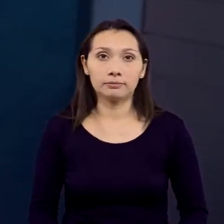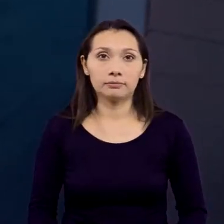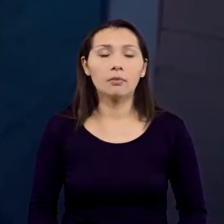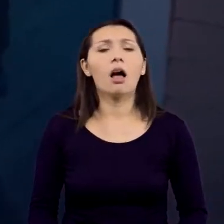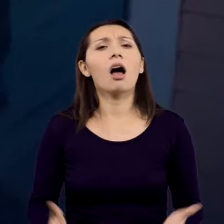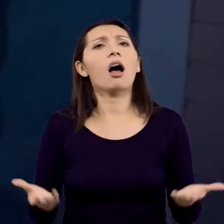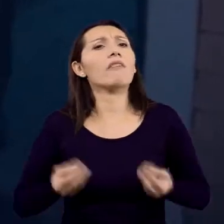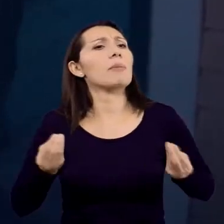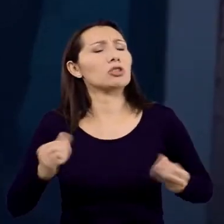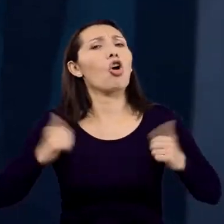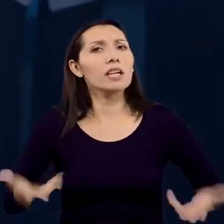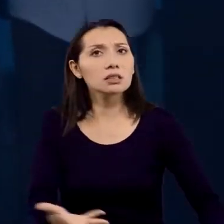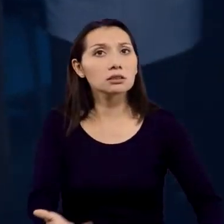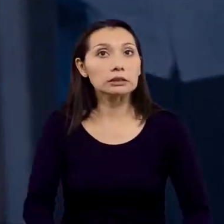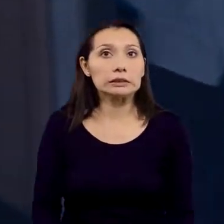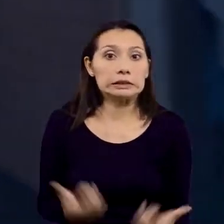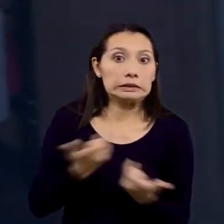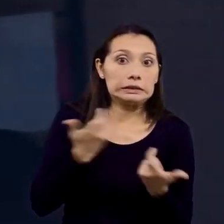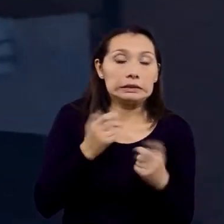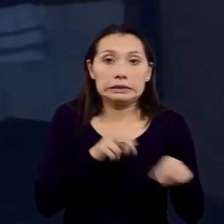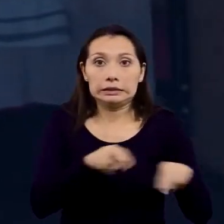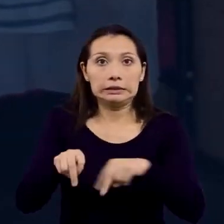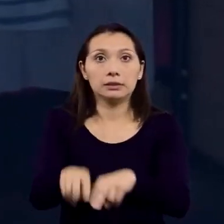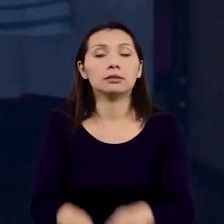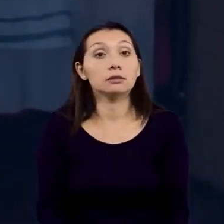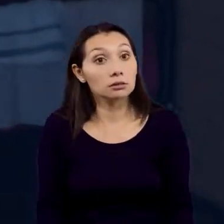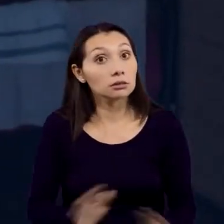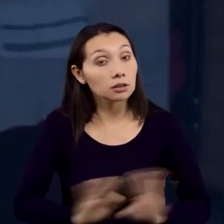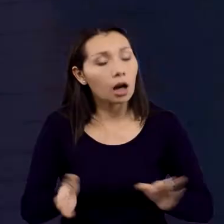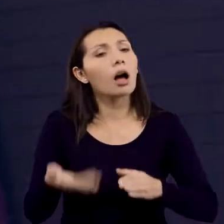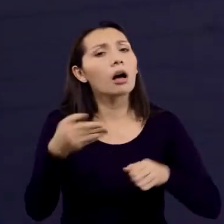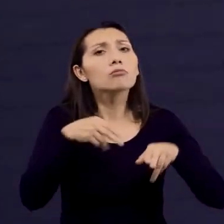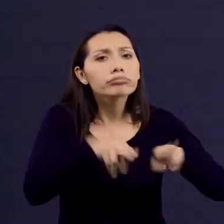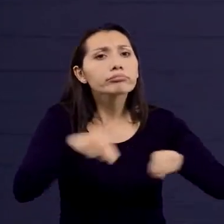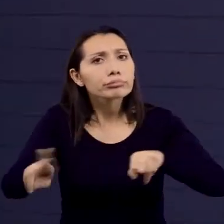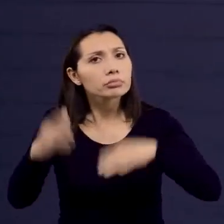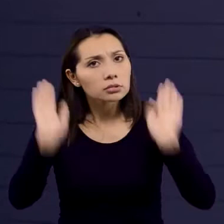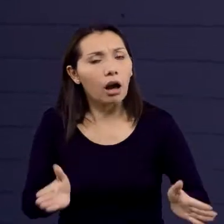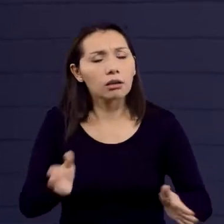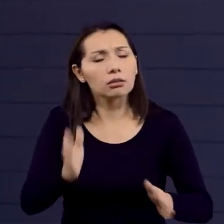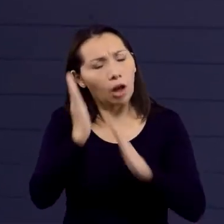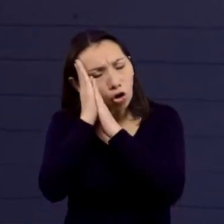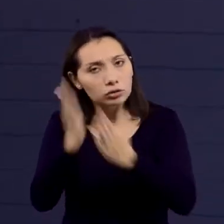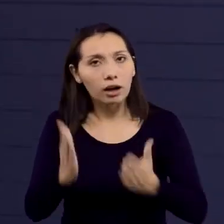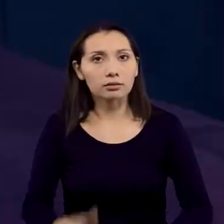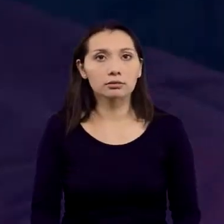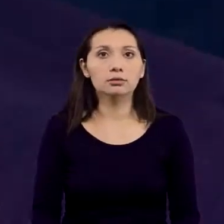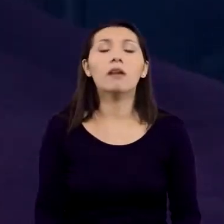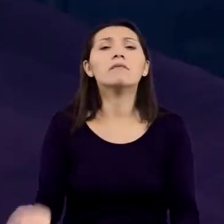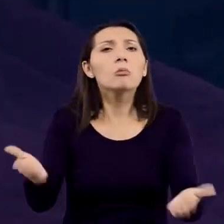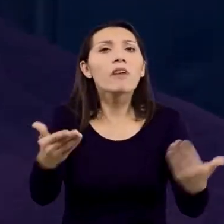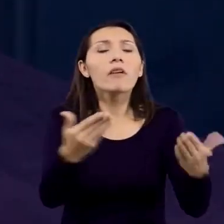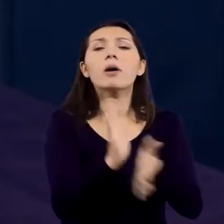A ver, jóvenes, ¿qué pasó? Llega el inspector. Vamos, ya, a sus camas. ¡No! ¡A rotarse! ¡Vamos,